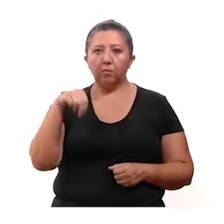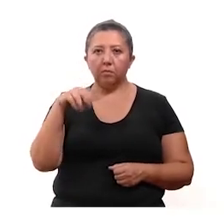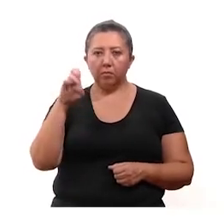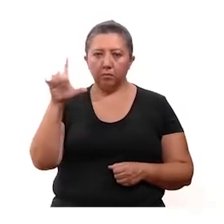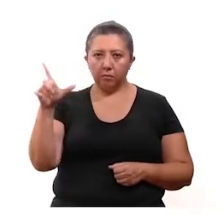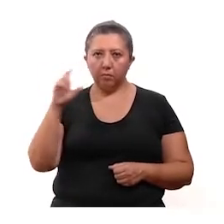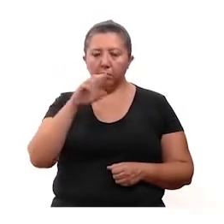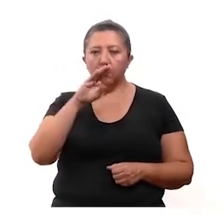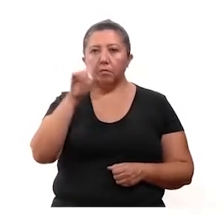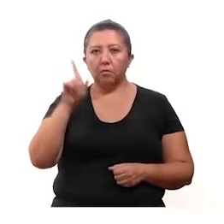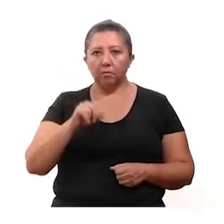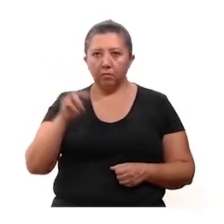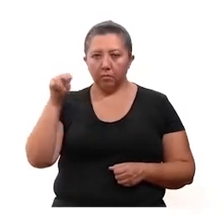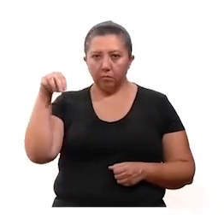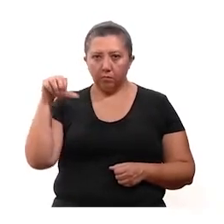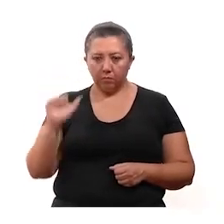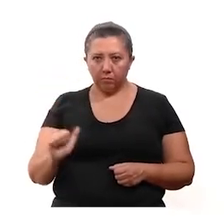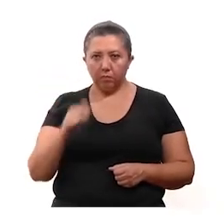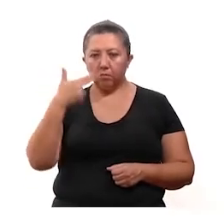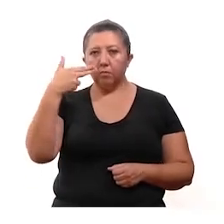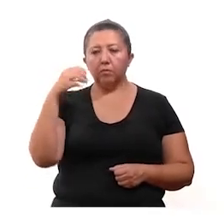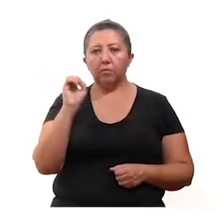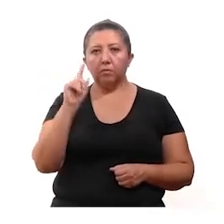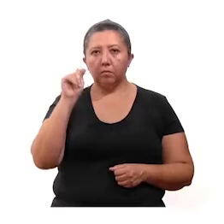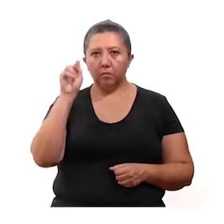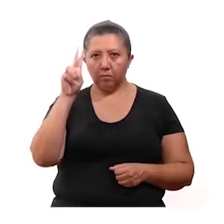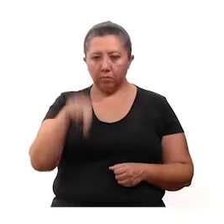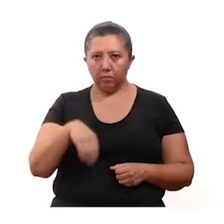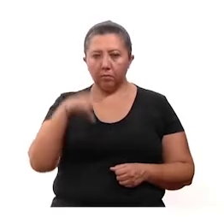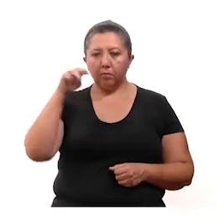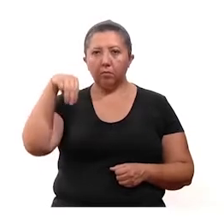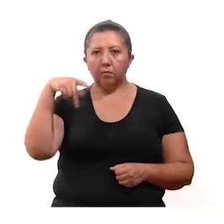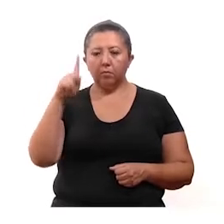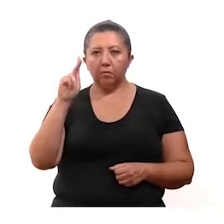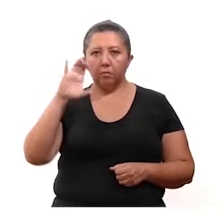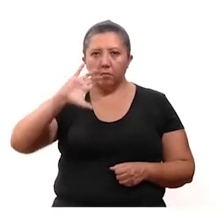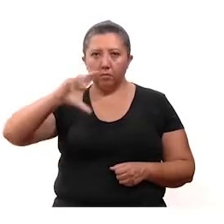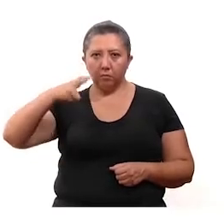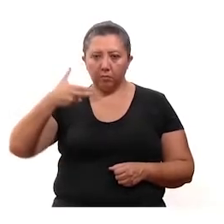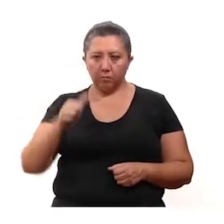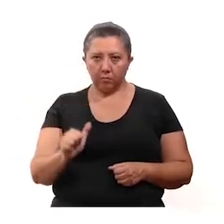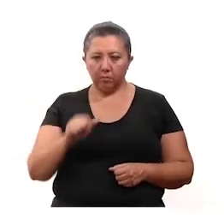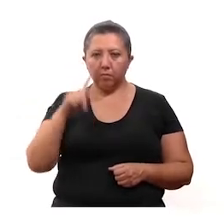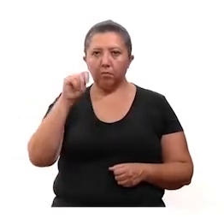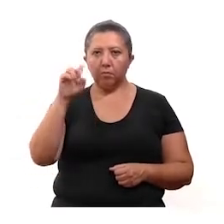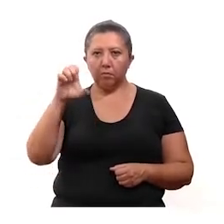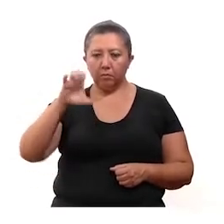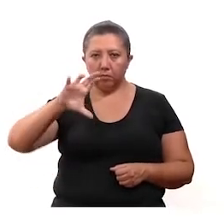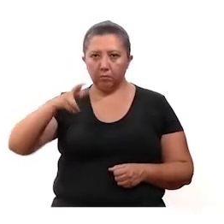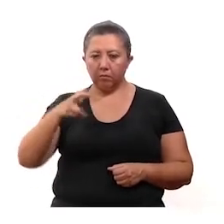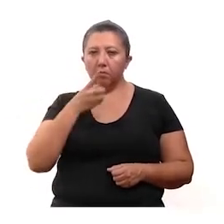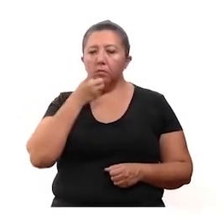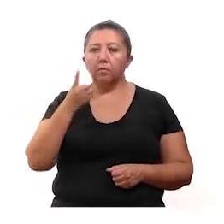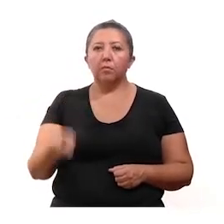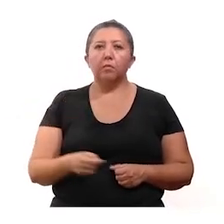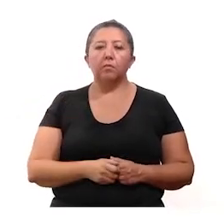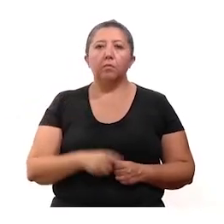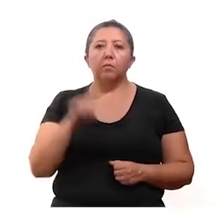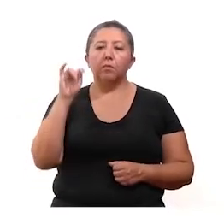Cuncunul, Cusamá, Joctún, Cantunil, Mocochá, Sinanché, Tecó,